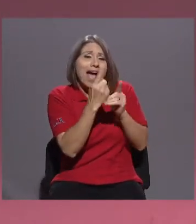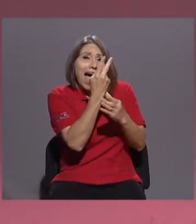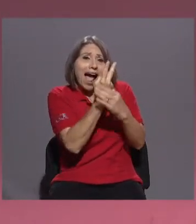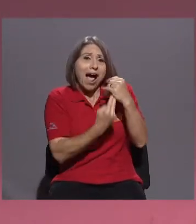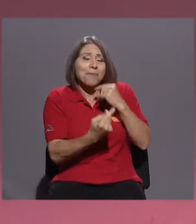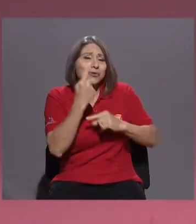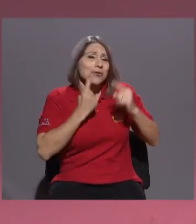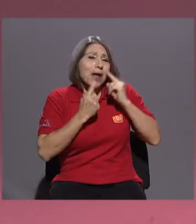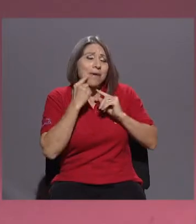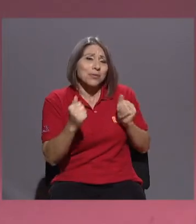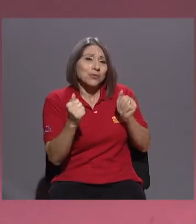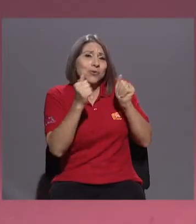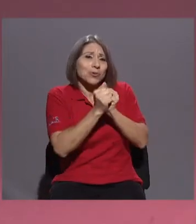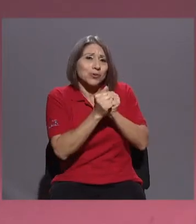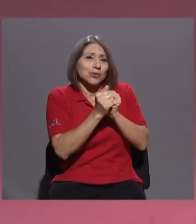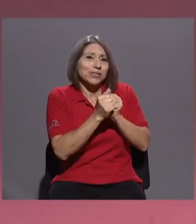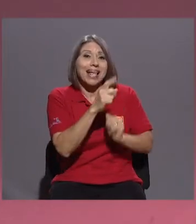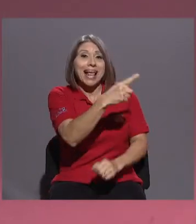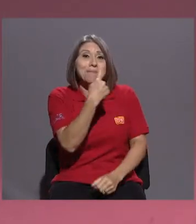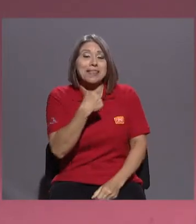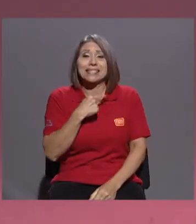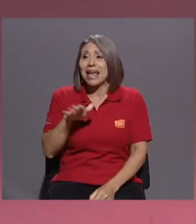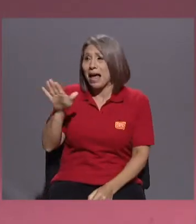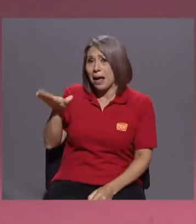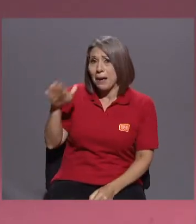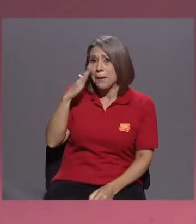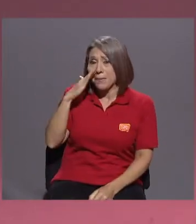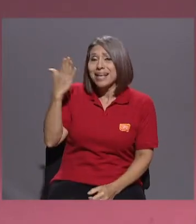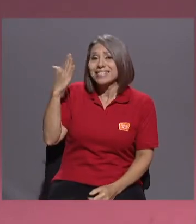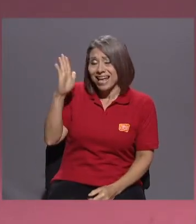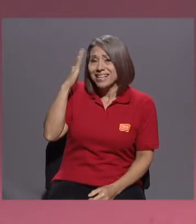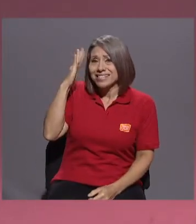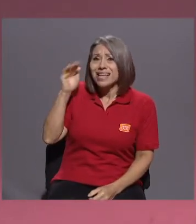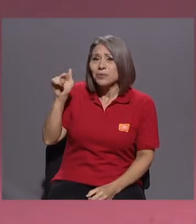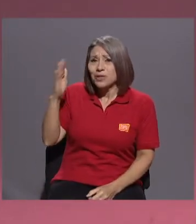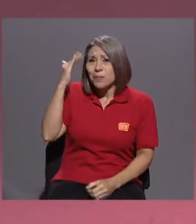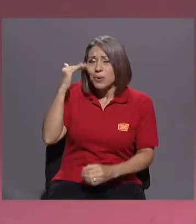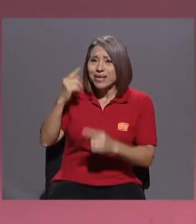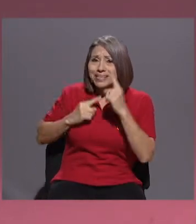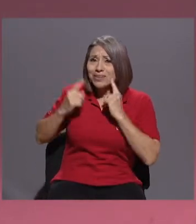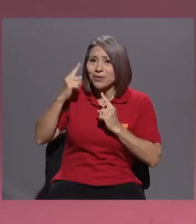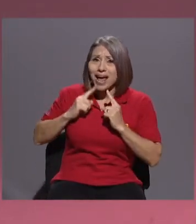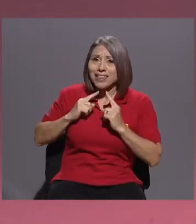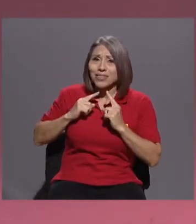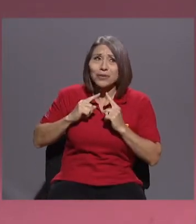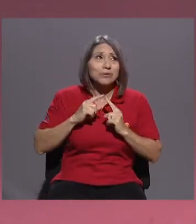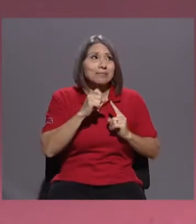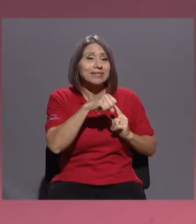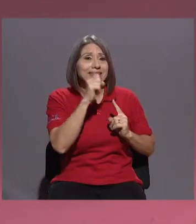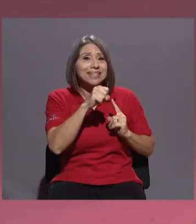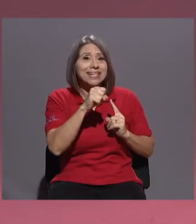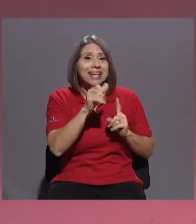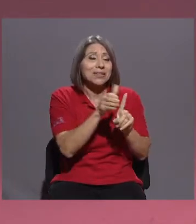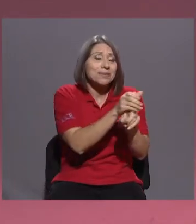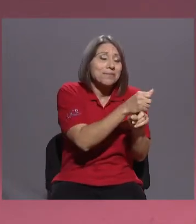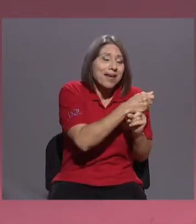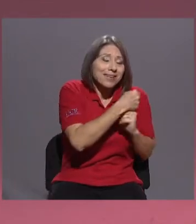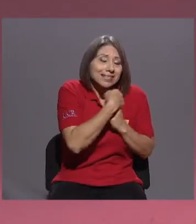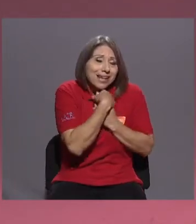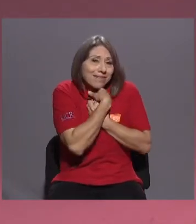Y él me decía Ya sé por qué Estás llorando Má Y le digo sí Y me abrazaba En su pecho